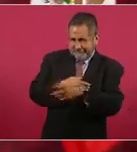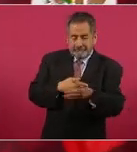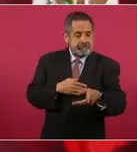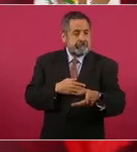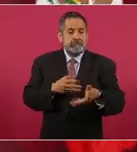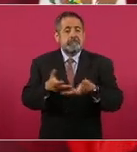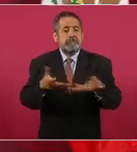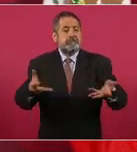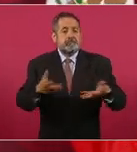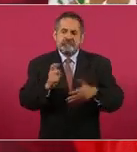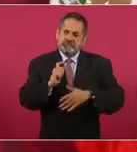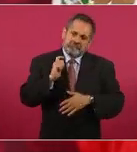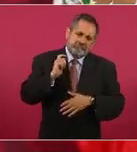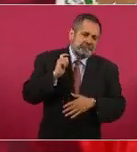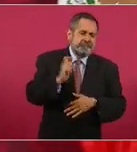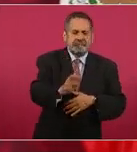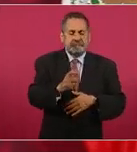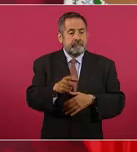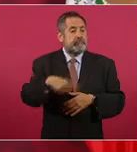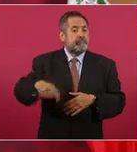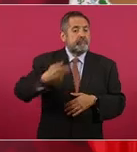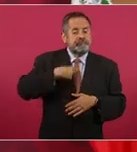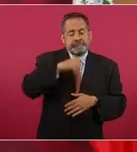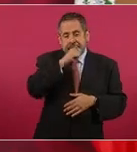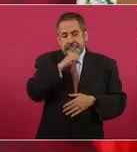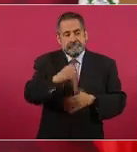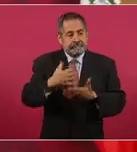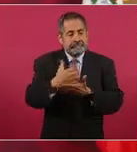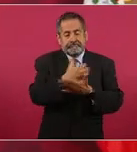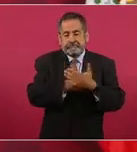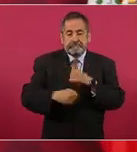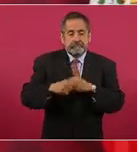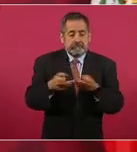bien. Se rayaron.